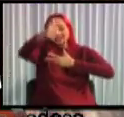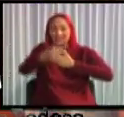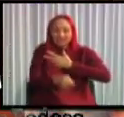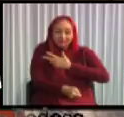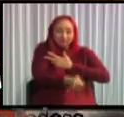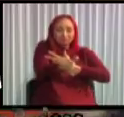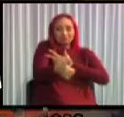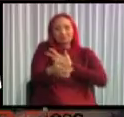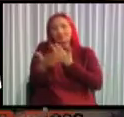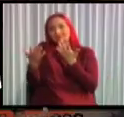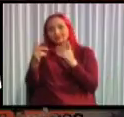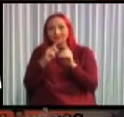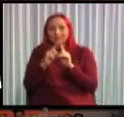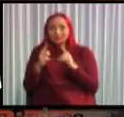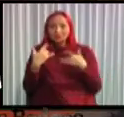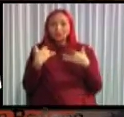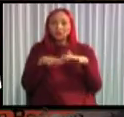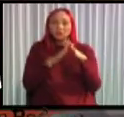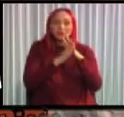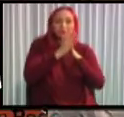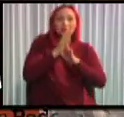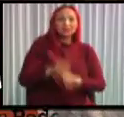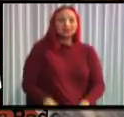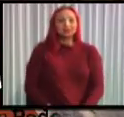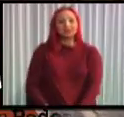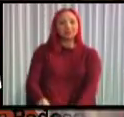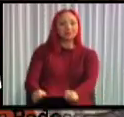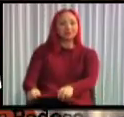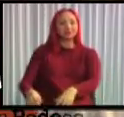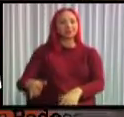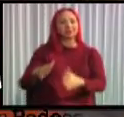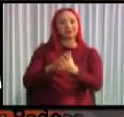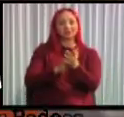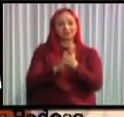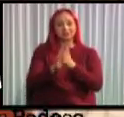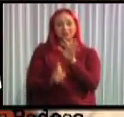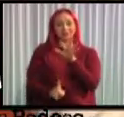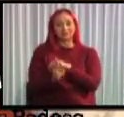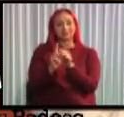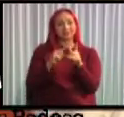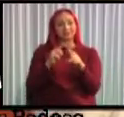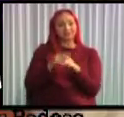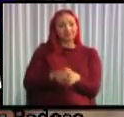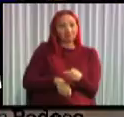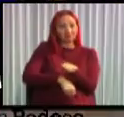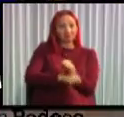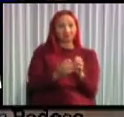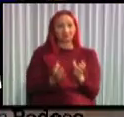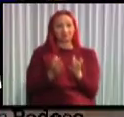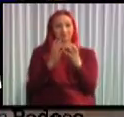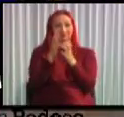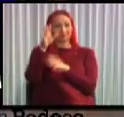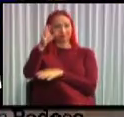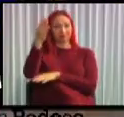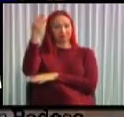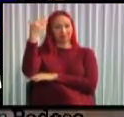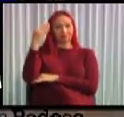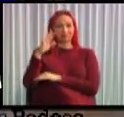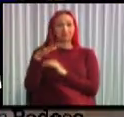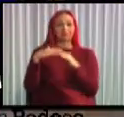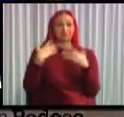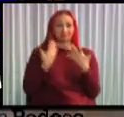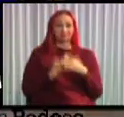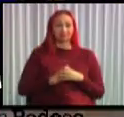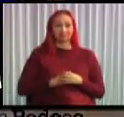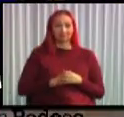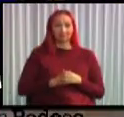era un circo redondo, sacar botones. ¿Y los balones de fútbol? ¿En su infancia cómo era? Eran muy,